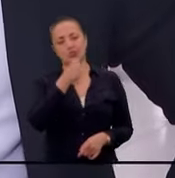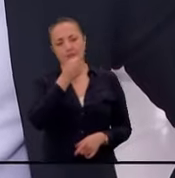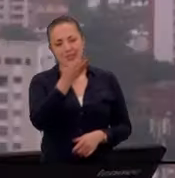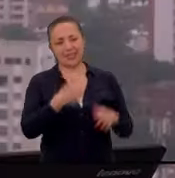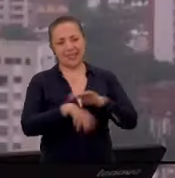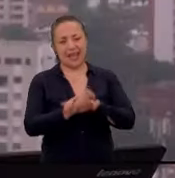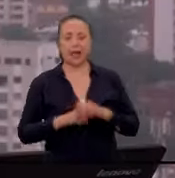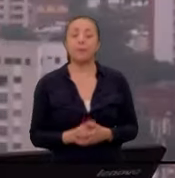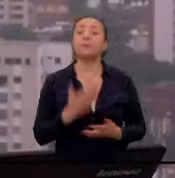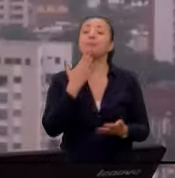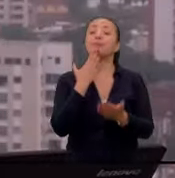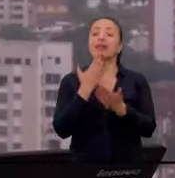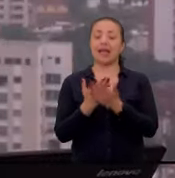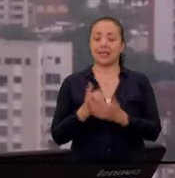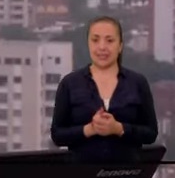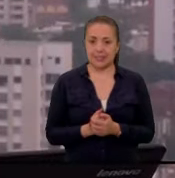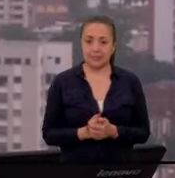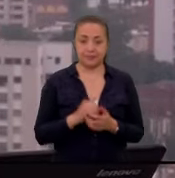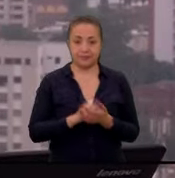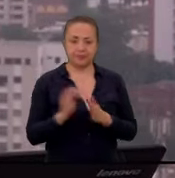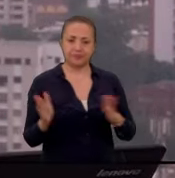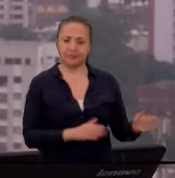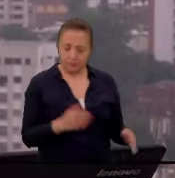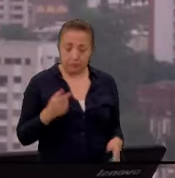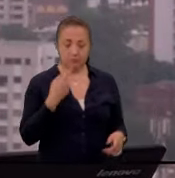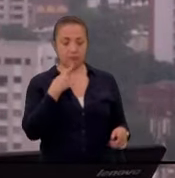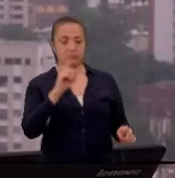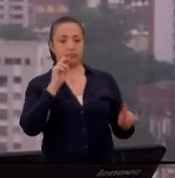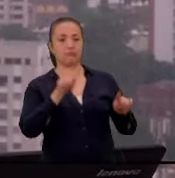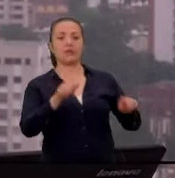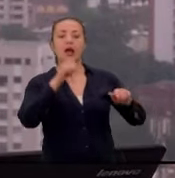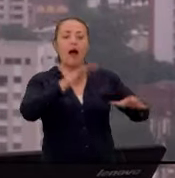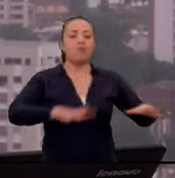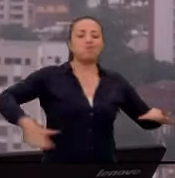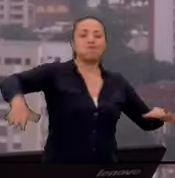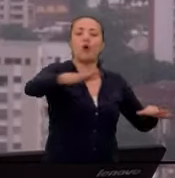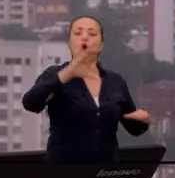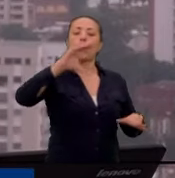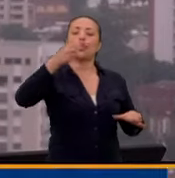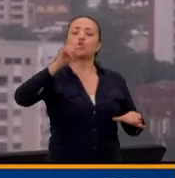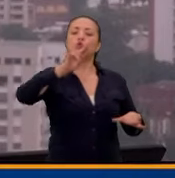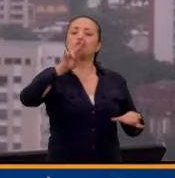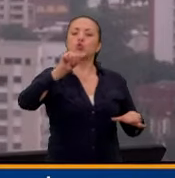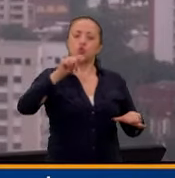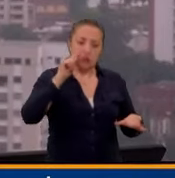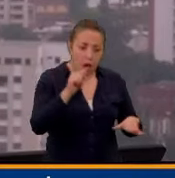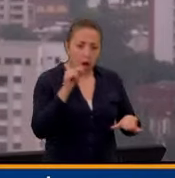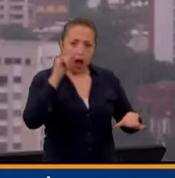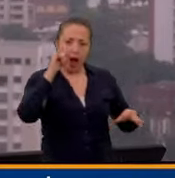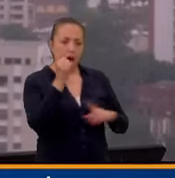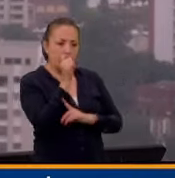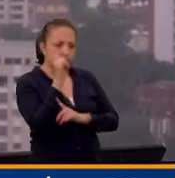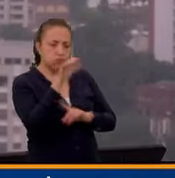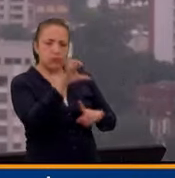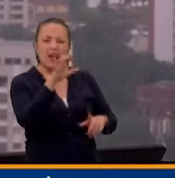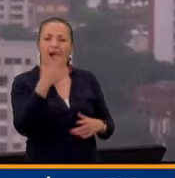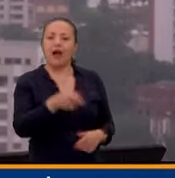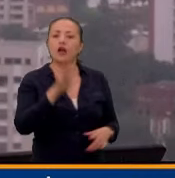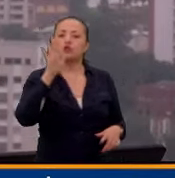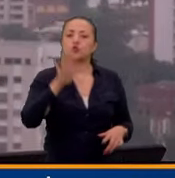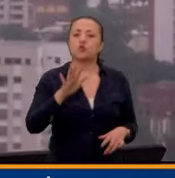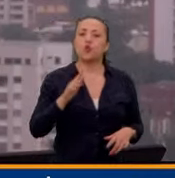y un inusual avistamiento en el embalse de Chuza quedó captado en video. Se trata de una bella imagen de un oso andino que contrasta con